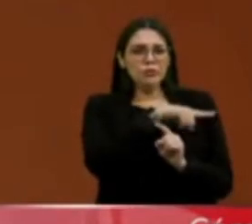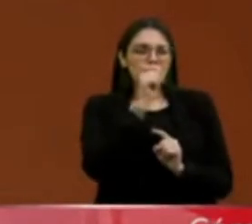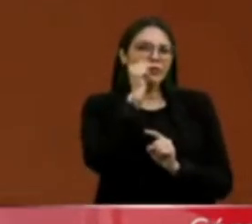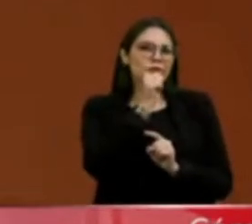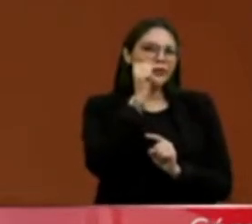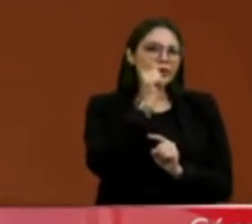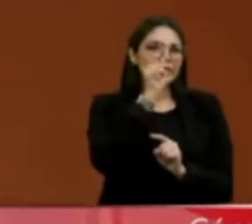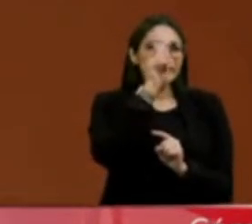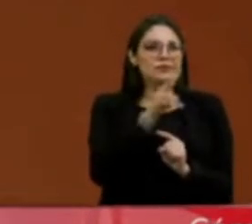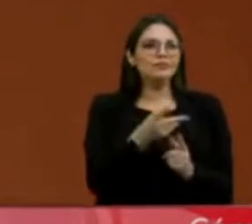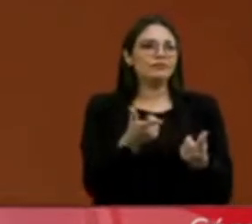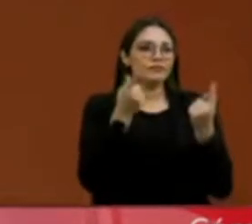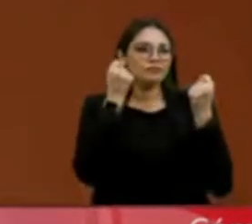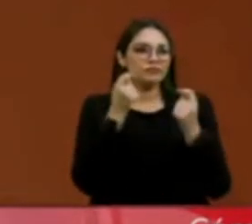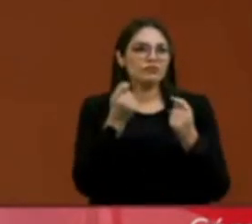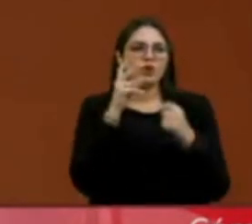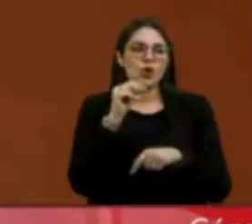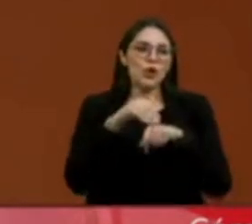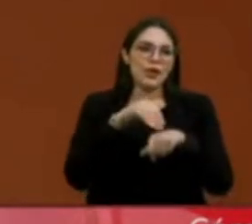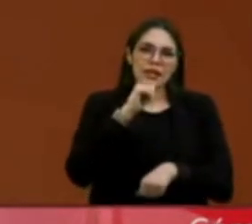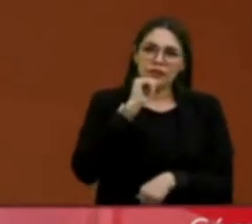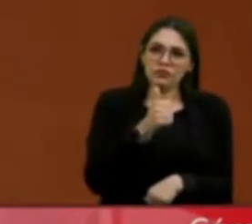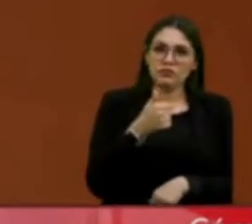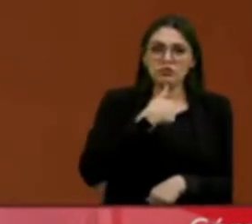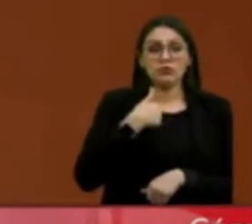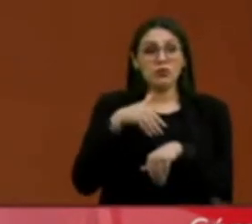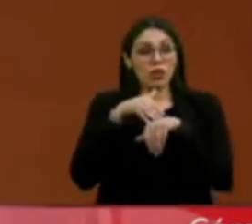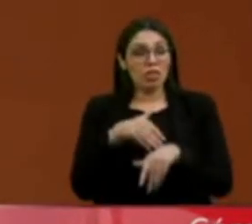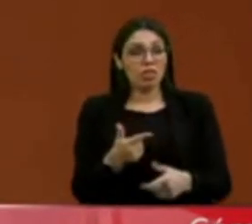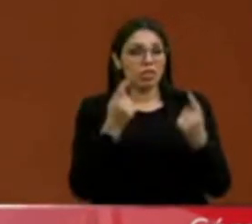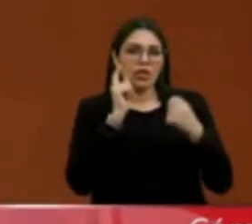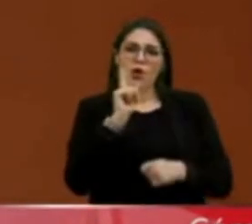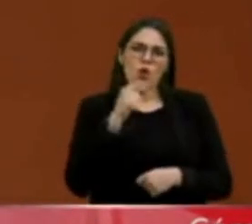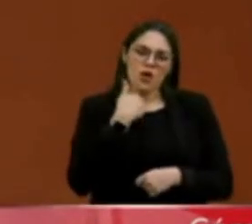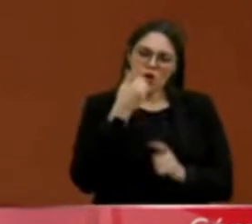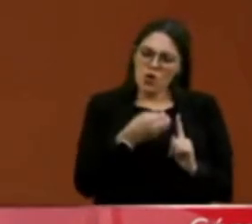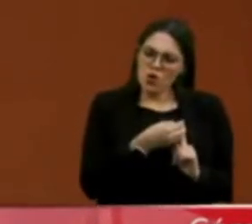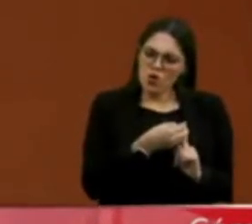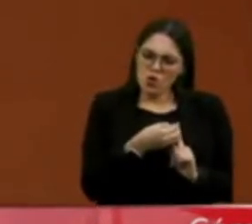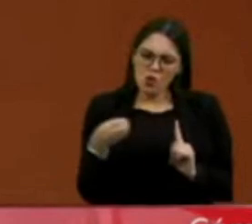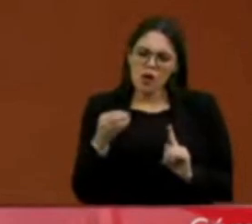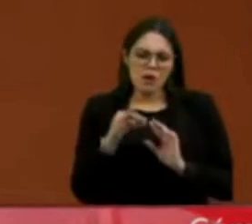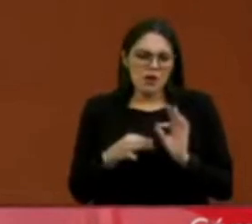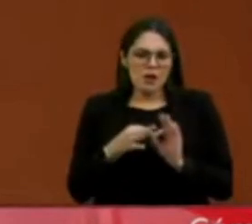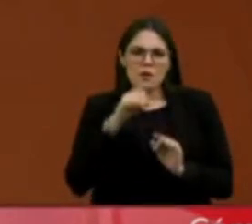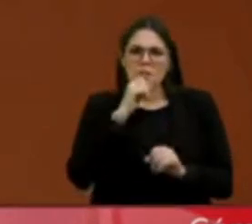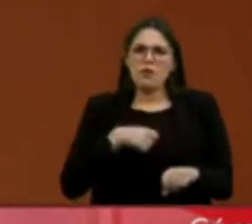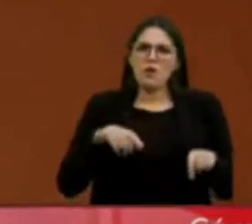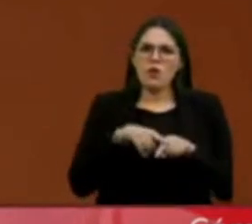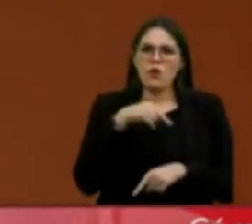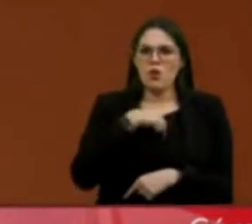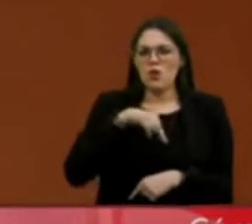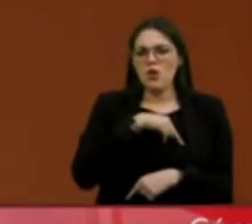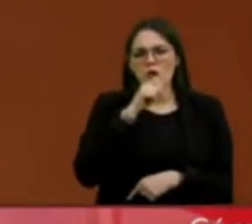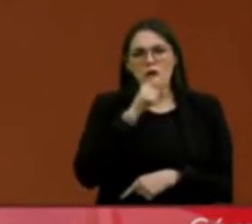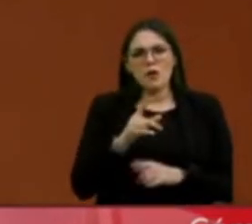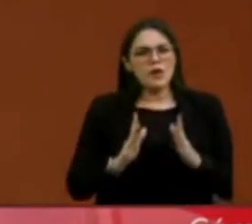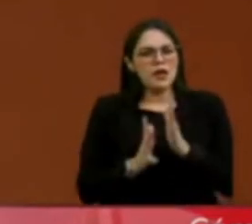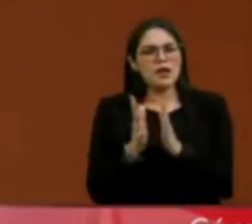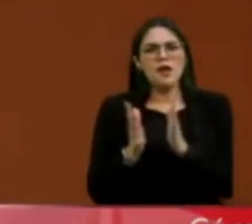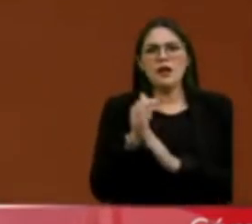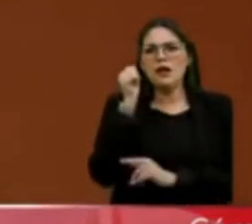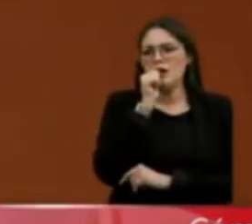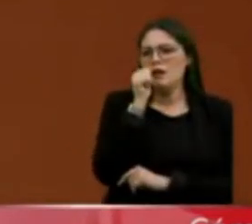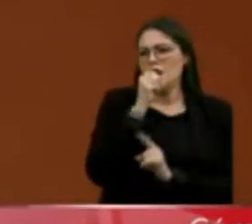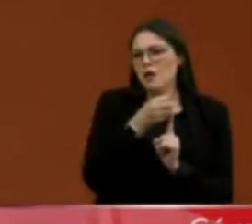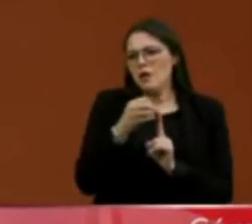en franco desacato y nosotros no queremos estar en desacato, por eso seguimos manteniendo nuestra postura de participar en todo el